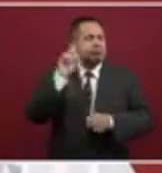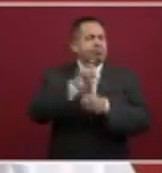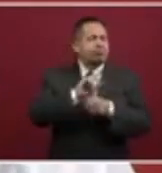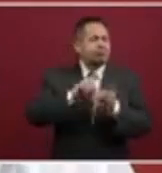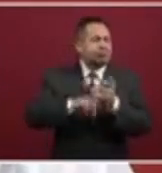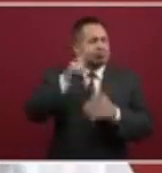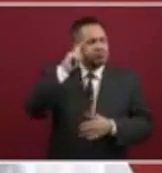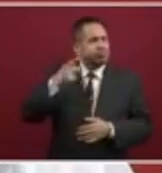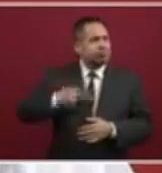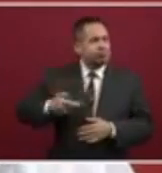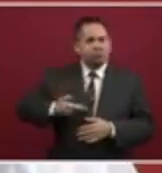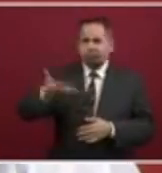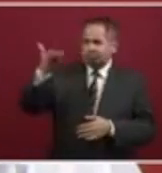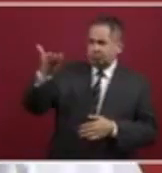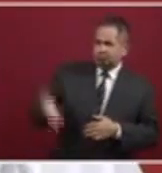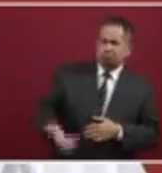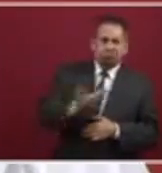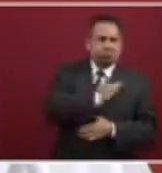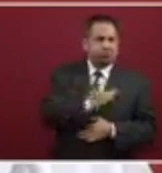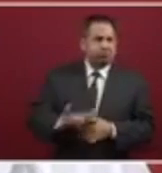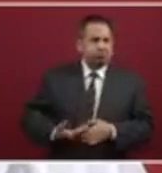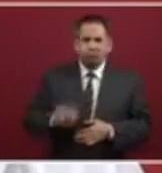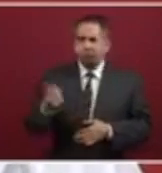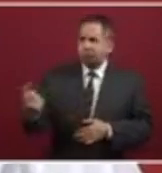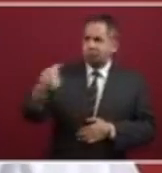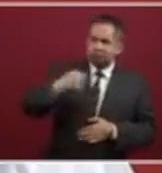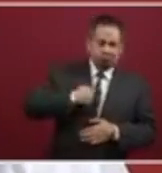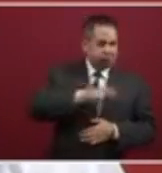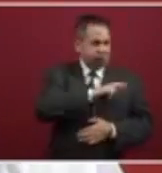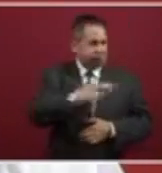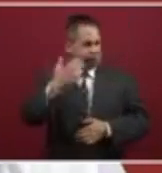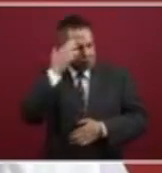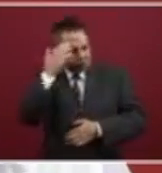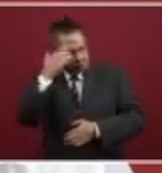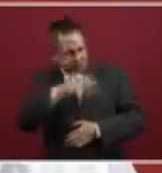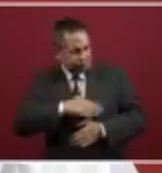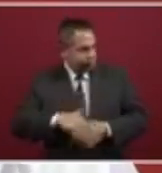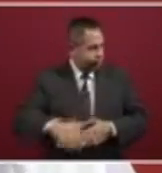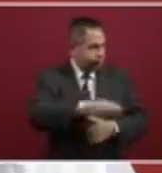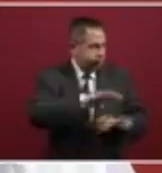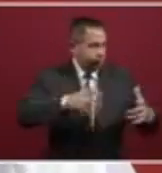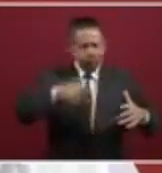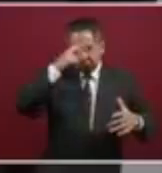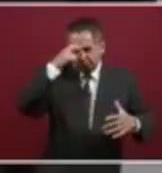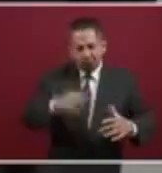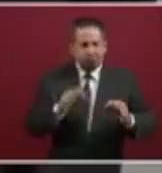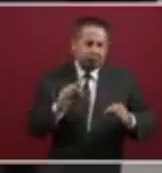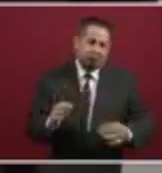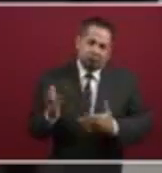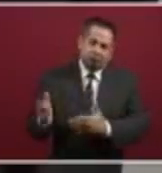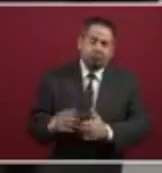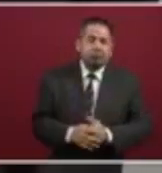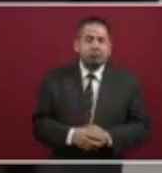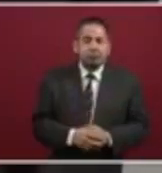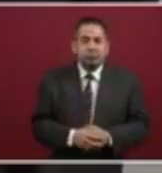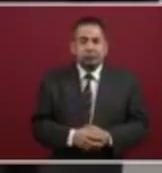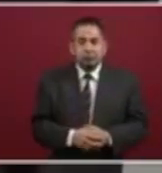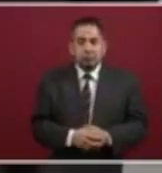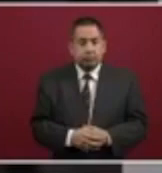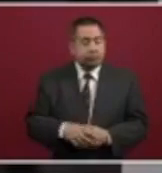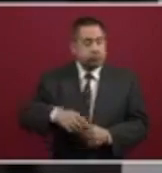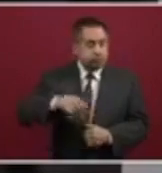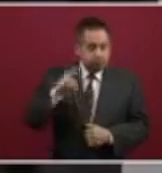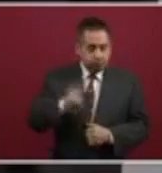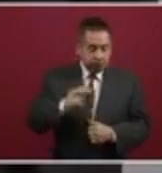un gobernante que nos reconocería como parte de este México. El verdadero maestro